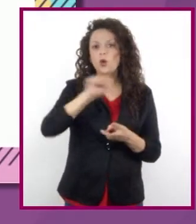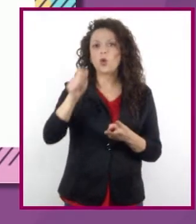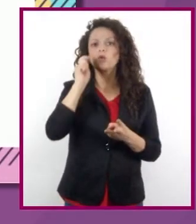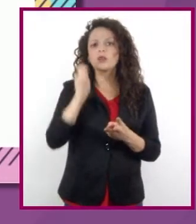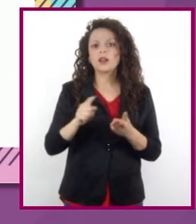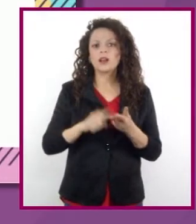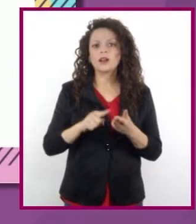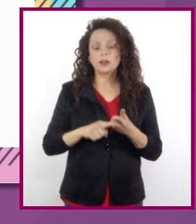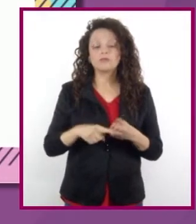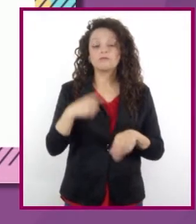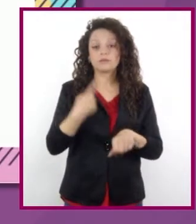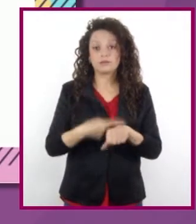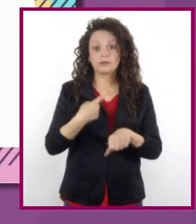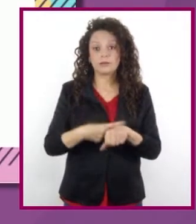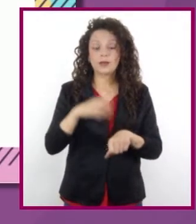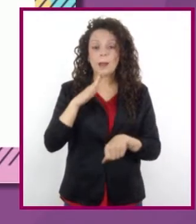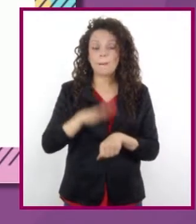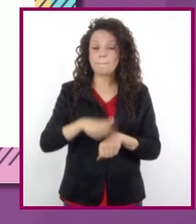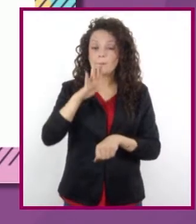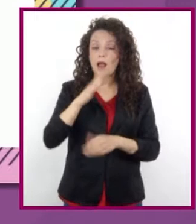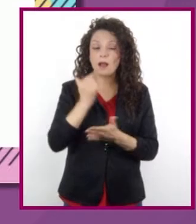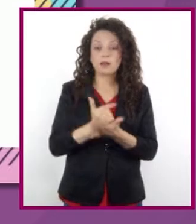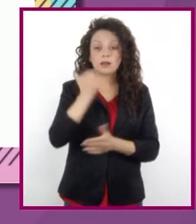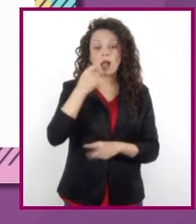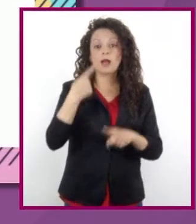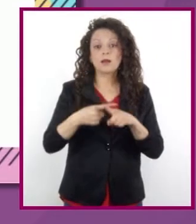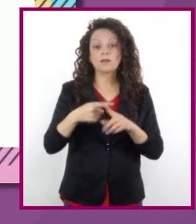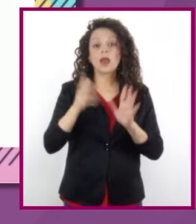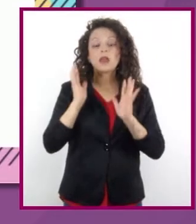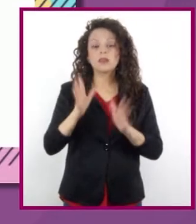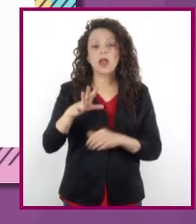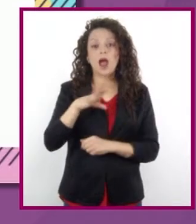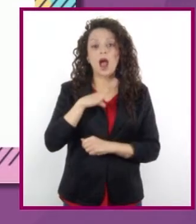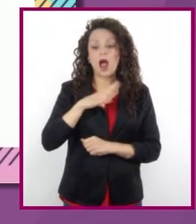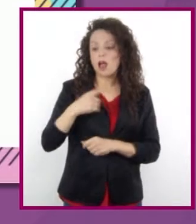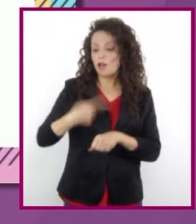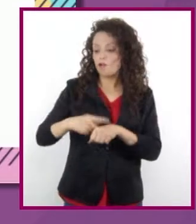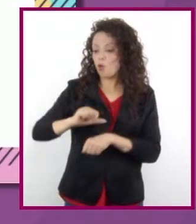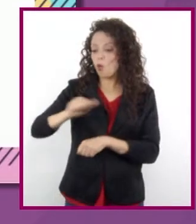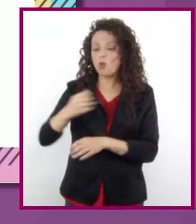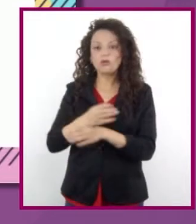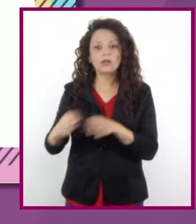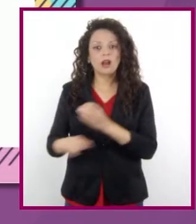decir, se enferman más seriamente quienes ya sufren otros padecimientos.